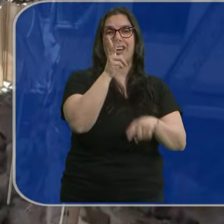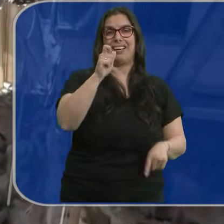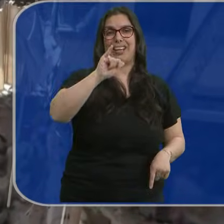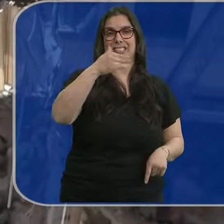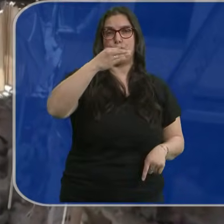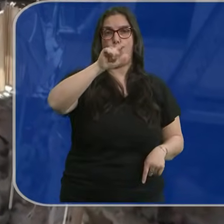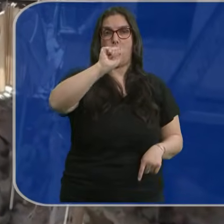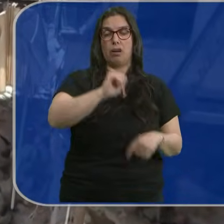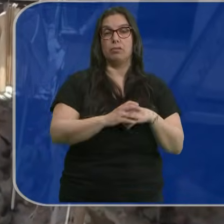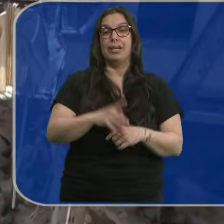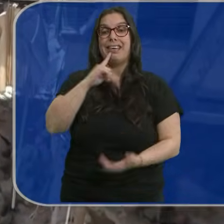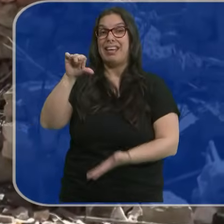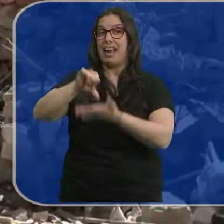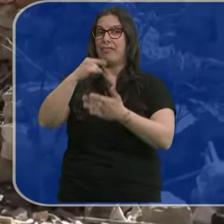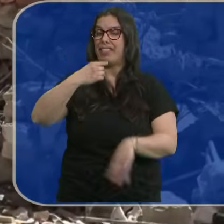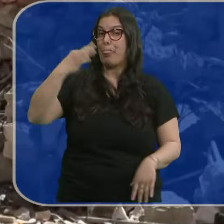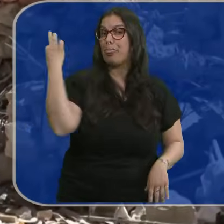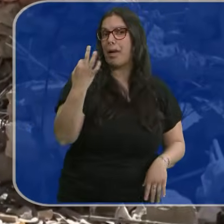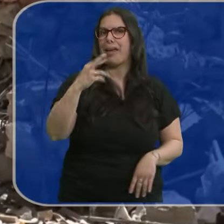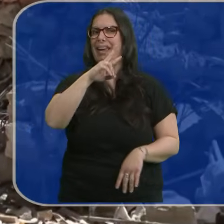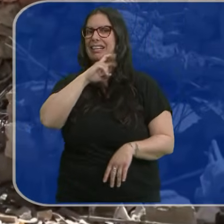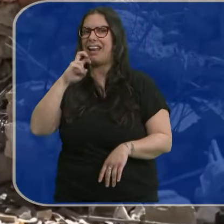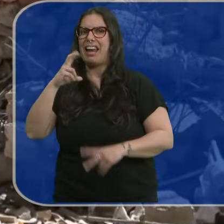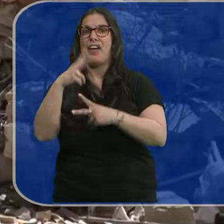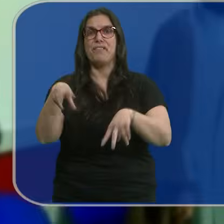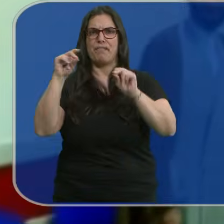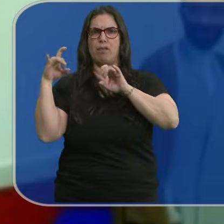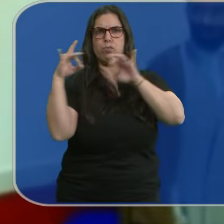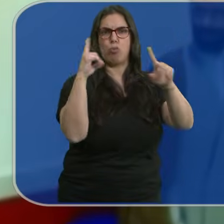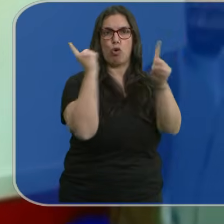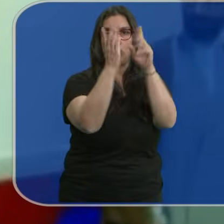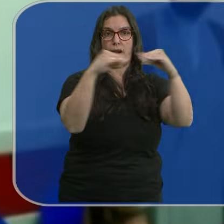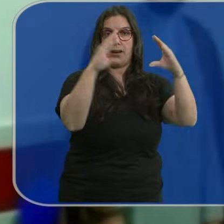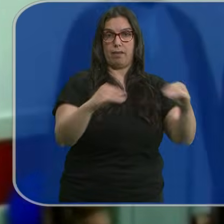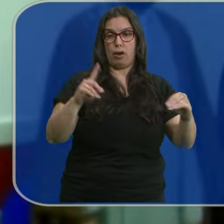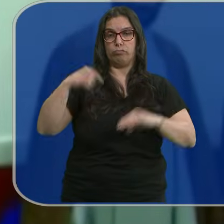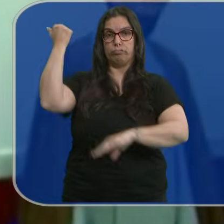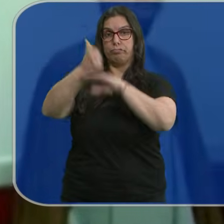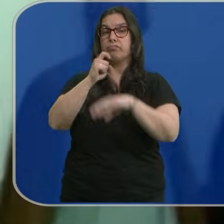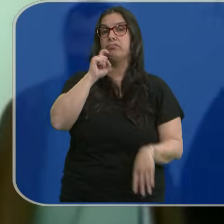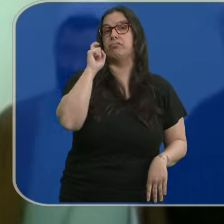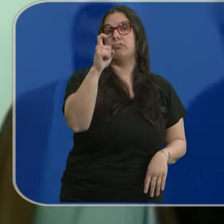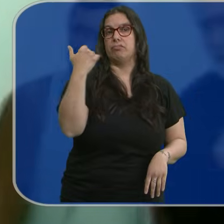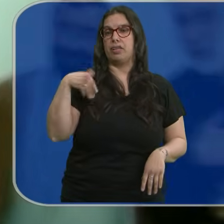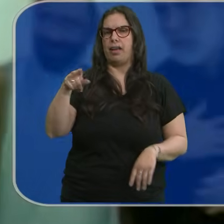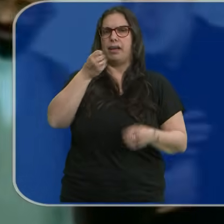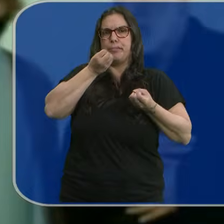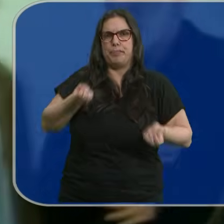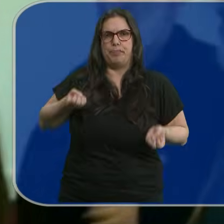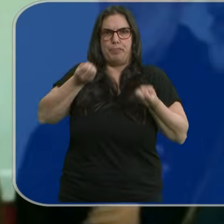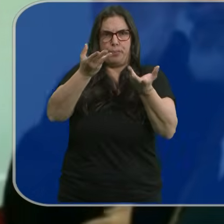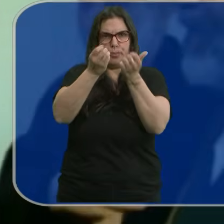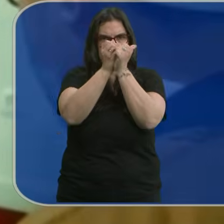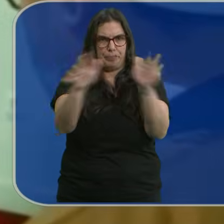Irán condiciona todo a que se detengan los ataques de Israel en Líbano. Lo ha anunciado su líder supremo Mojtaba Jamenei en un mensaje de voz que se